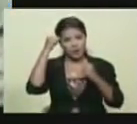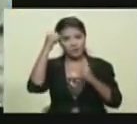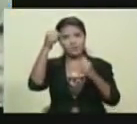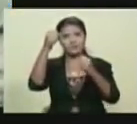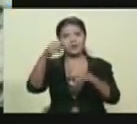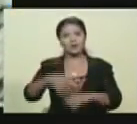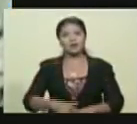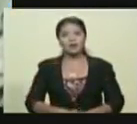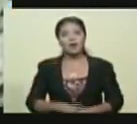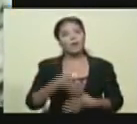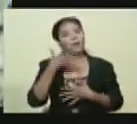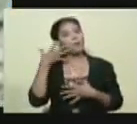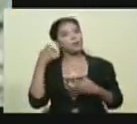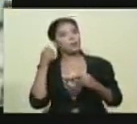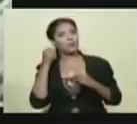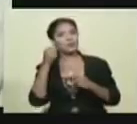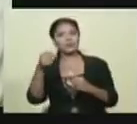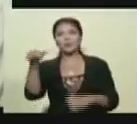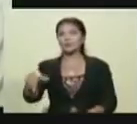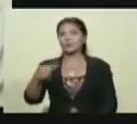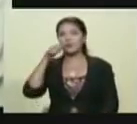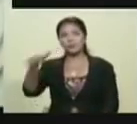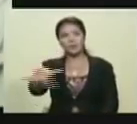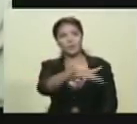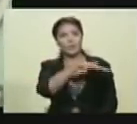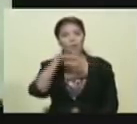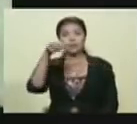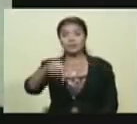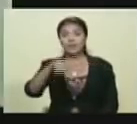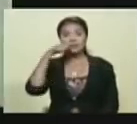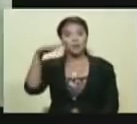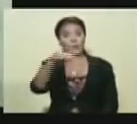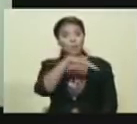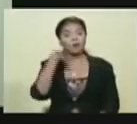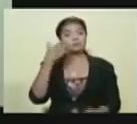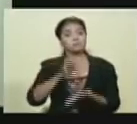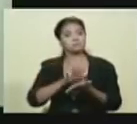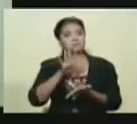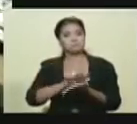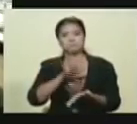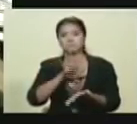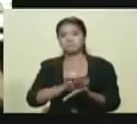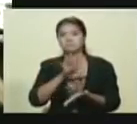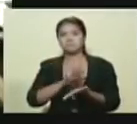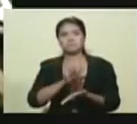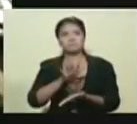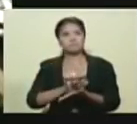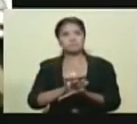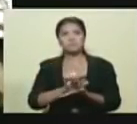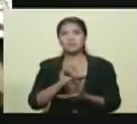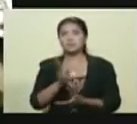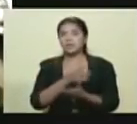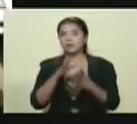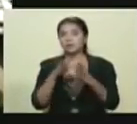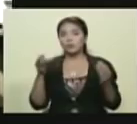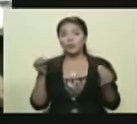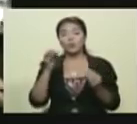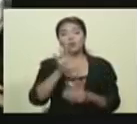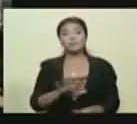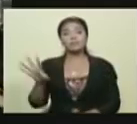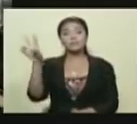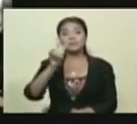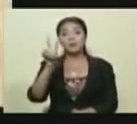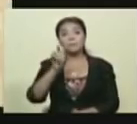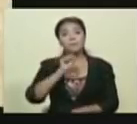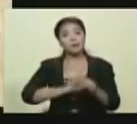Orgulloso de verte hacer esto, orgulloso de este pueblo, de este pueblo cívico, de este pueblo que usa las armas de la República para defender